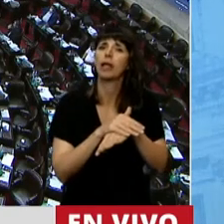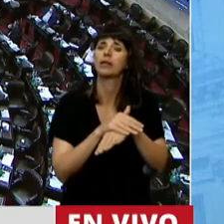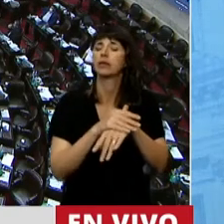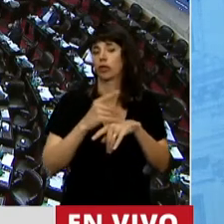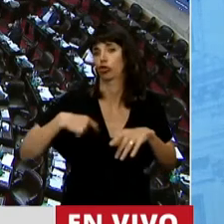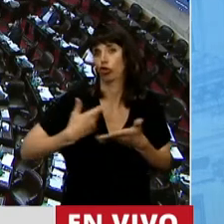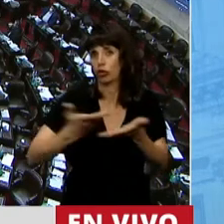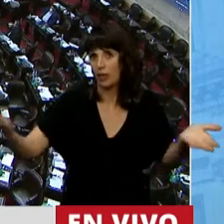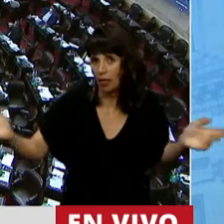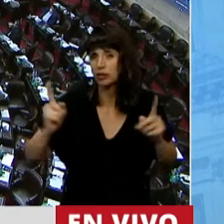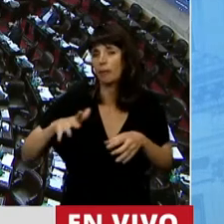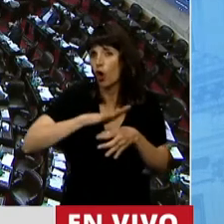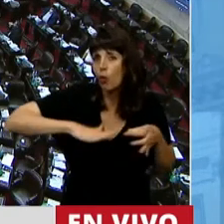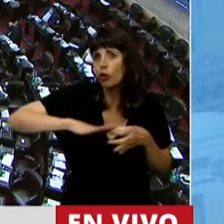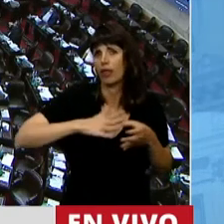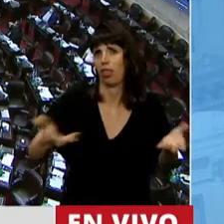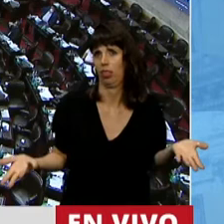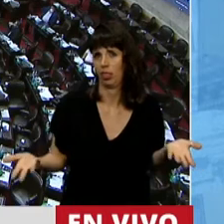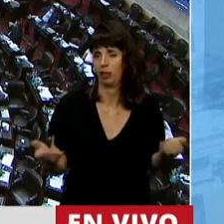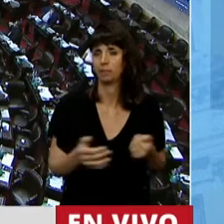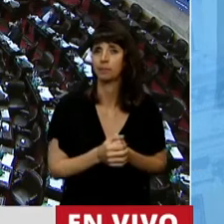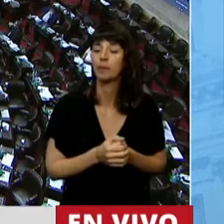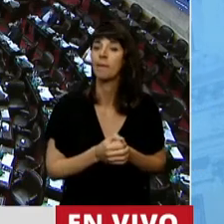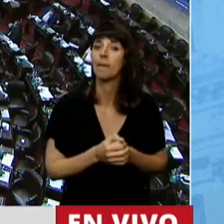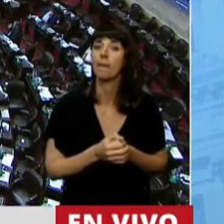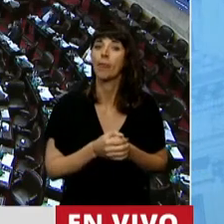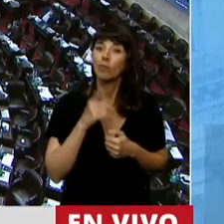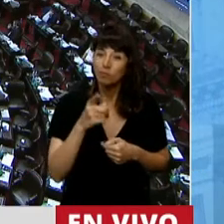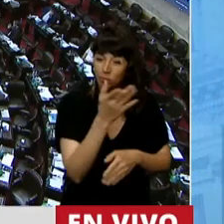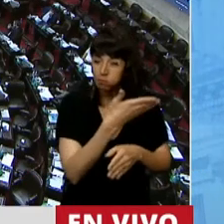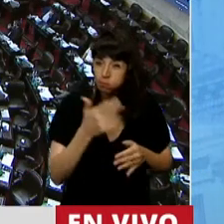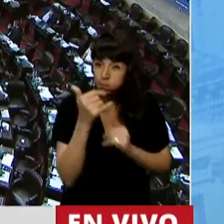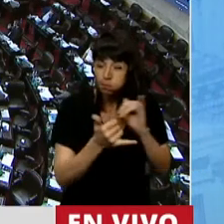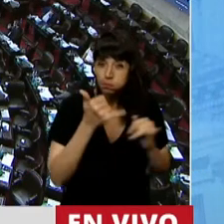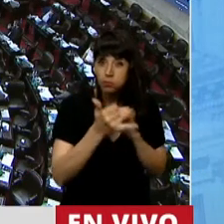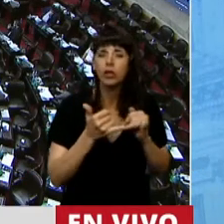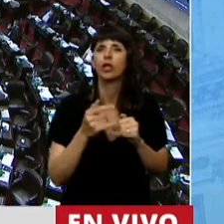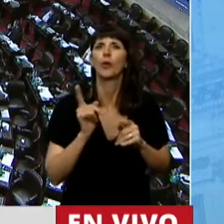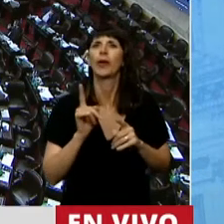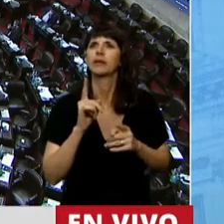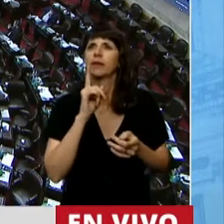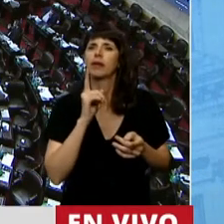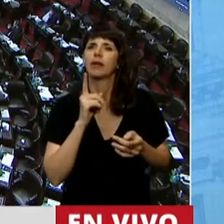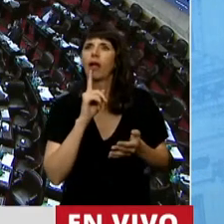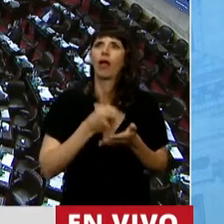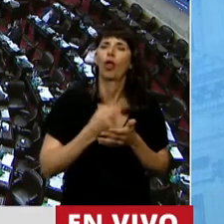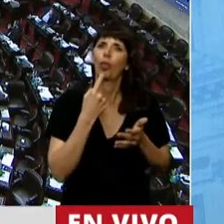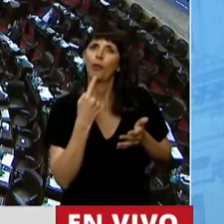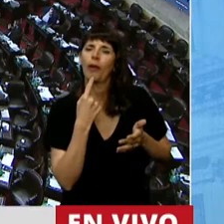comunitaria. Por lo dicho, no estamos ante la disyuntiva del aborto sí o el aborto